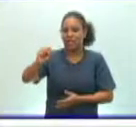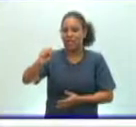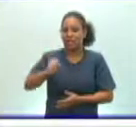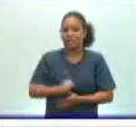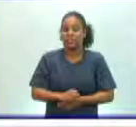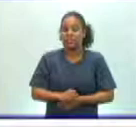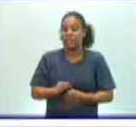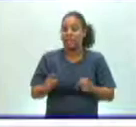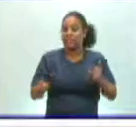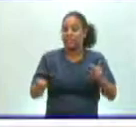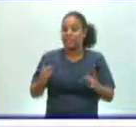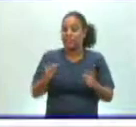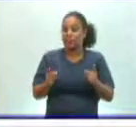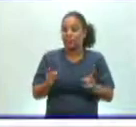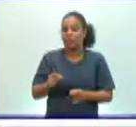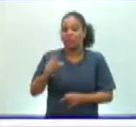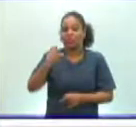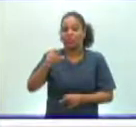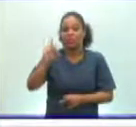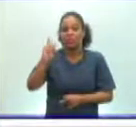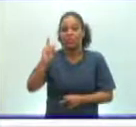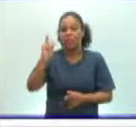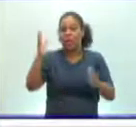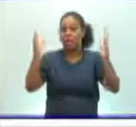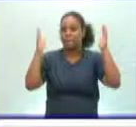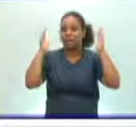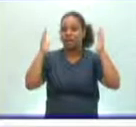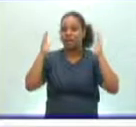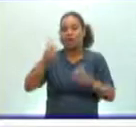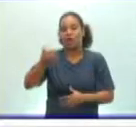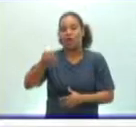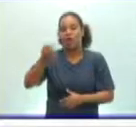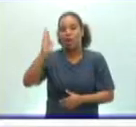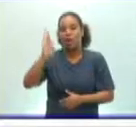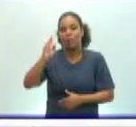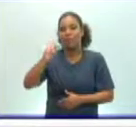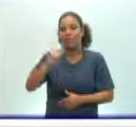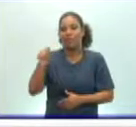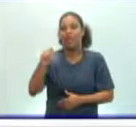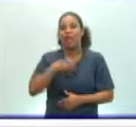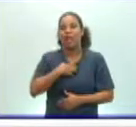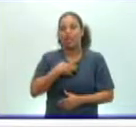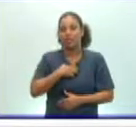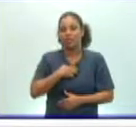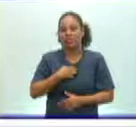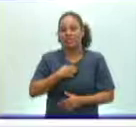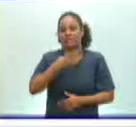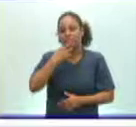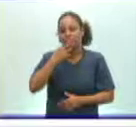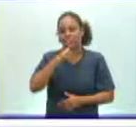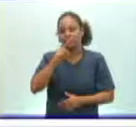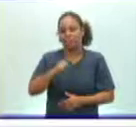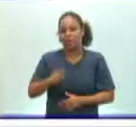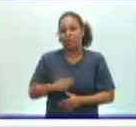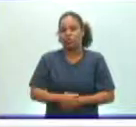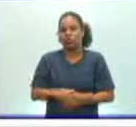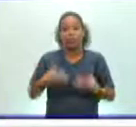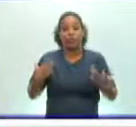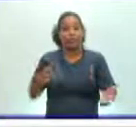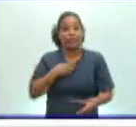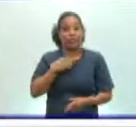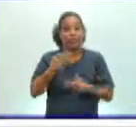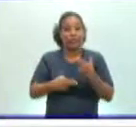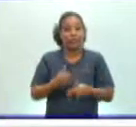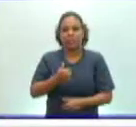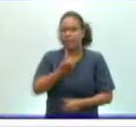CD es paralelo al segmento AB. Y ahí tienen la figura. ¿Qué deben hacer ustedes?